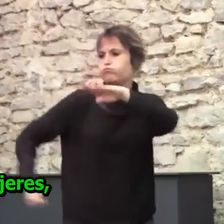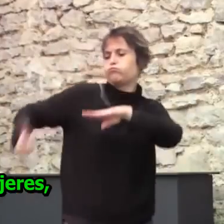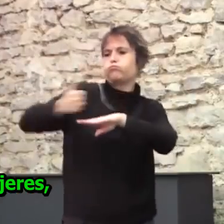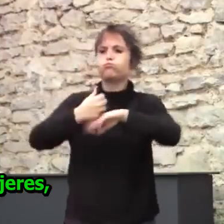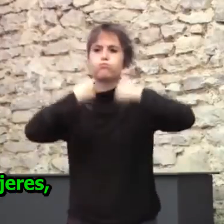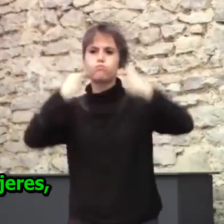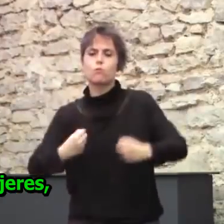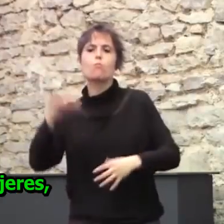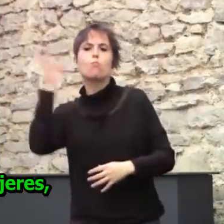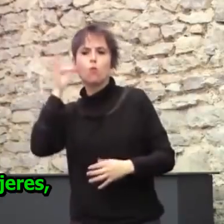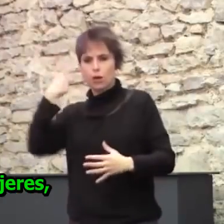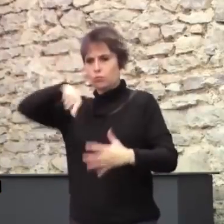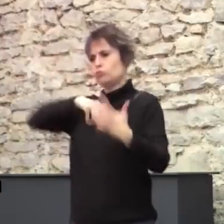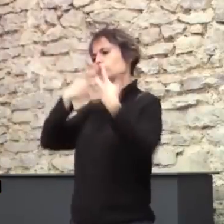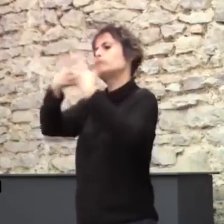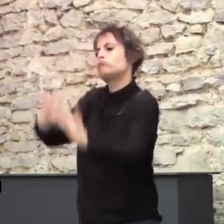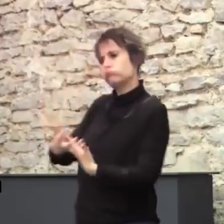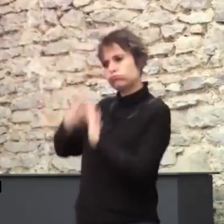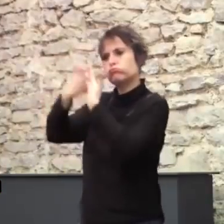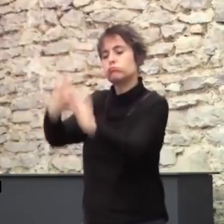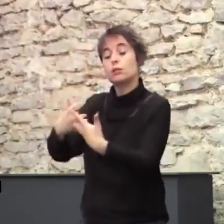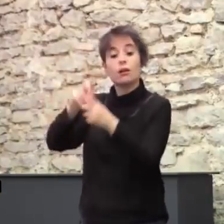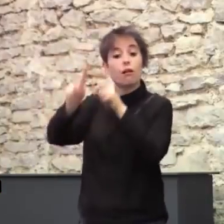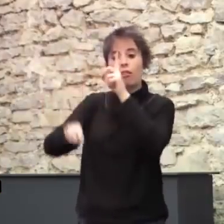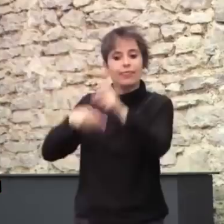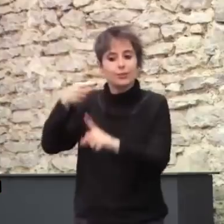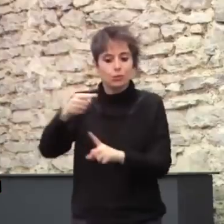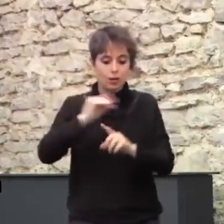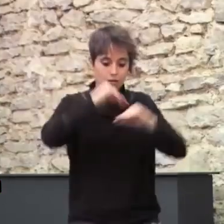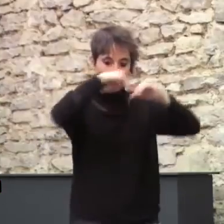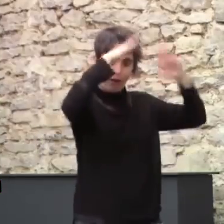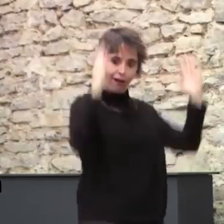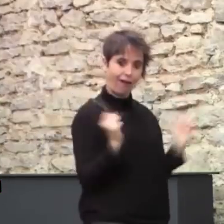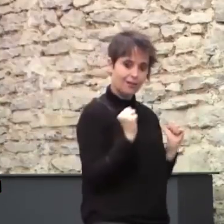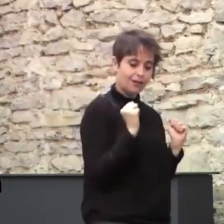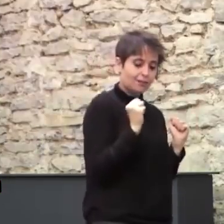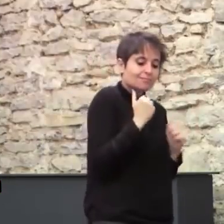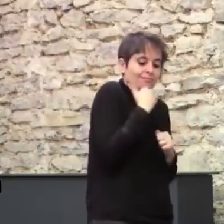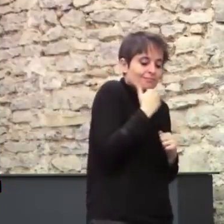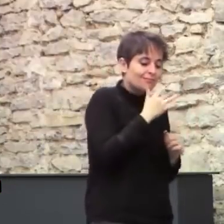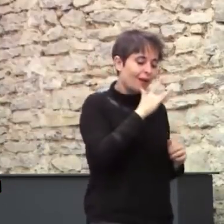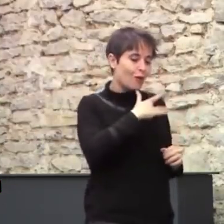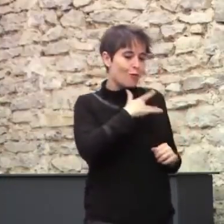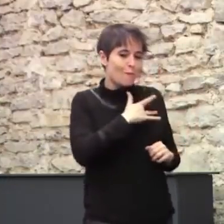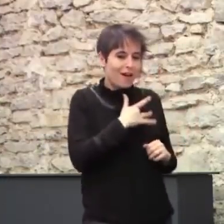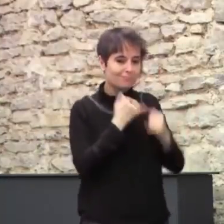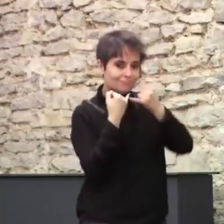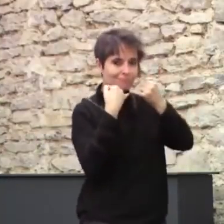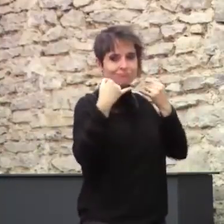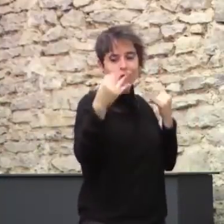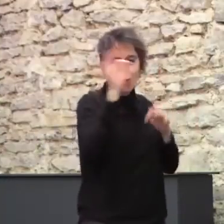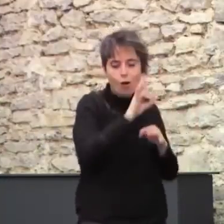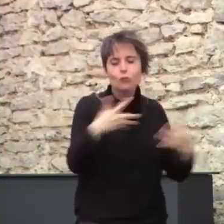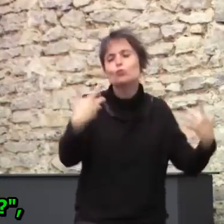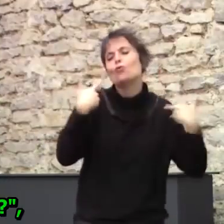mujeres, nuestra capacidad de lucha, y luego, pues en la intimidad, todas tenían grandes dramas románticos